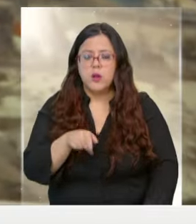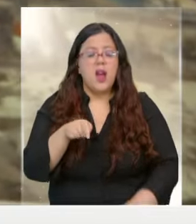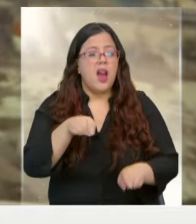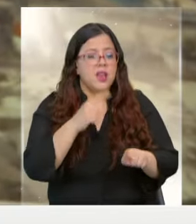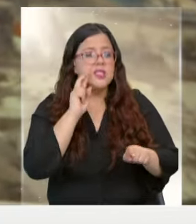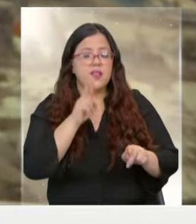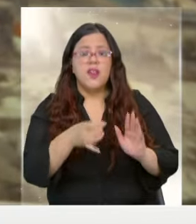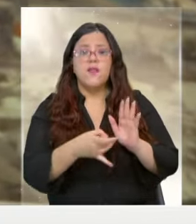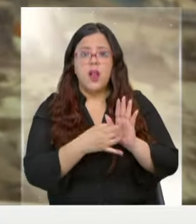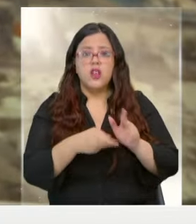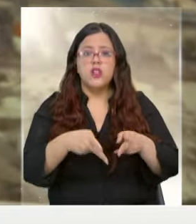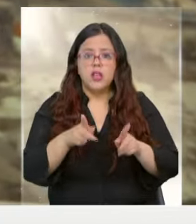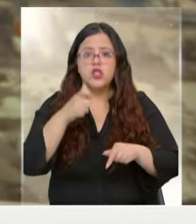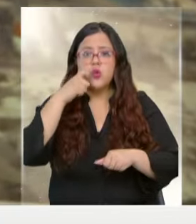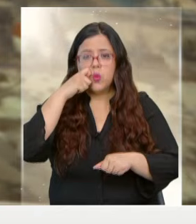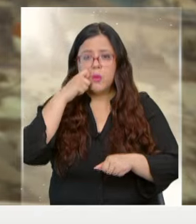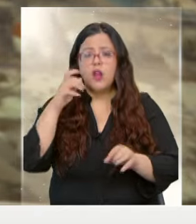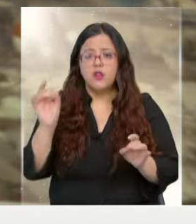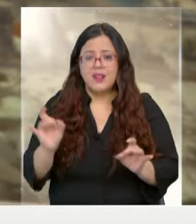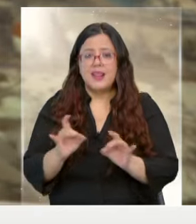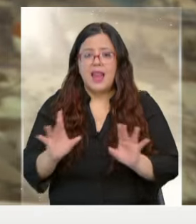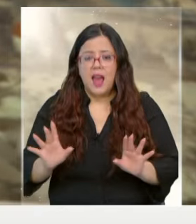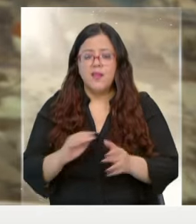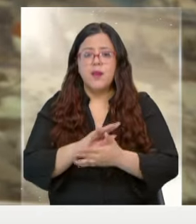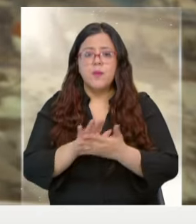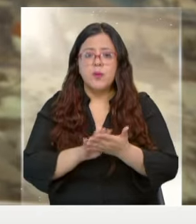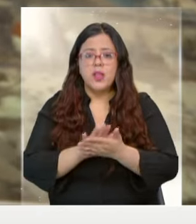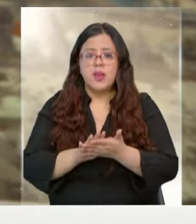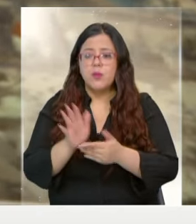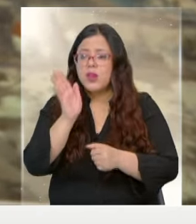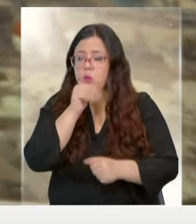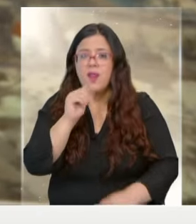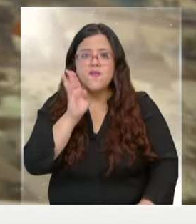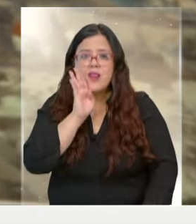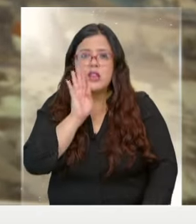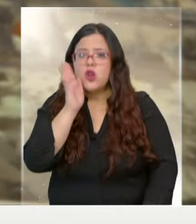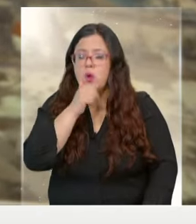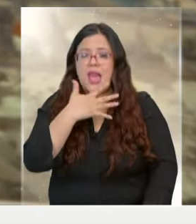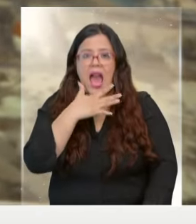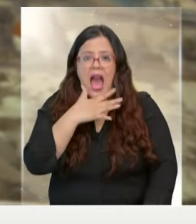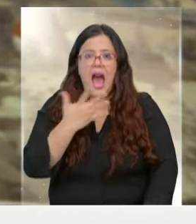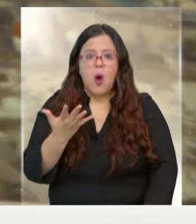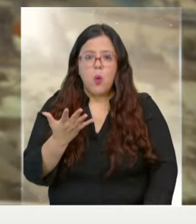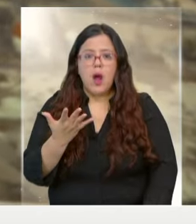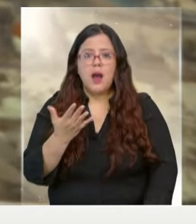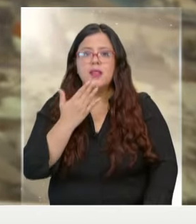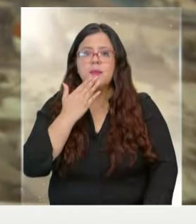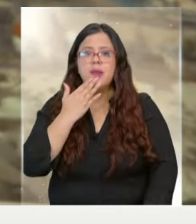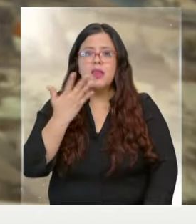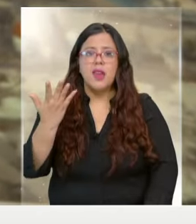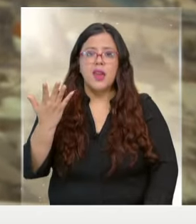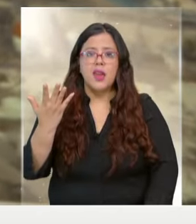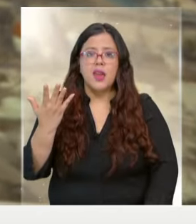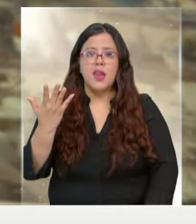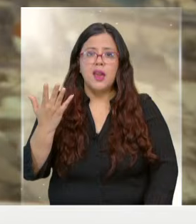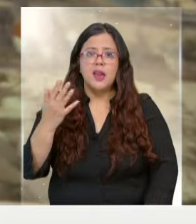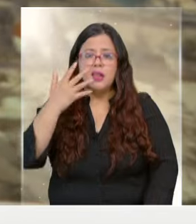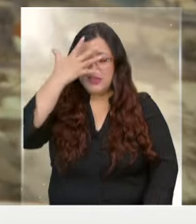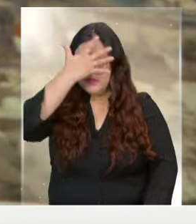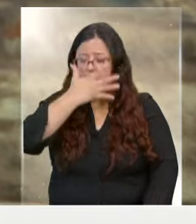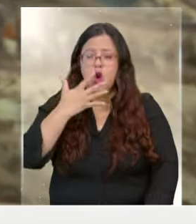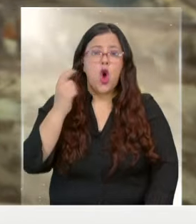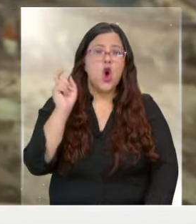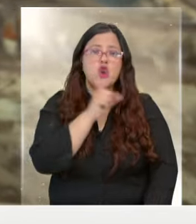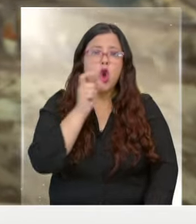de derechos humanos graves al derecho, por ejemplo, no tener baños, no tener agua, deshidratación, quemaduras por el sol,